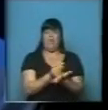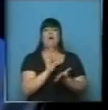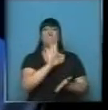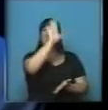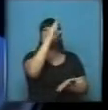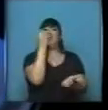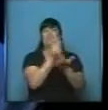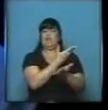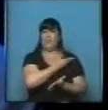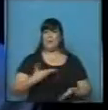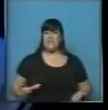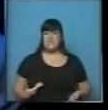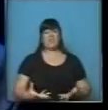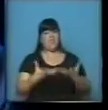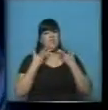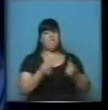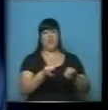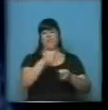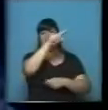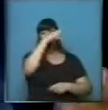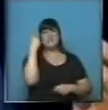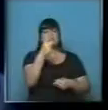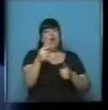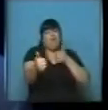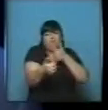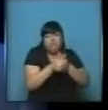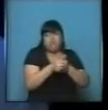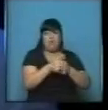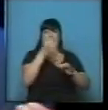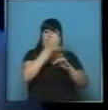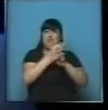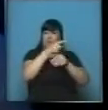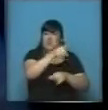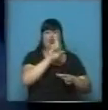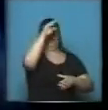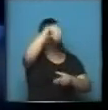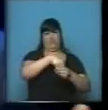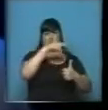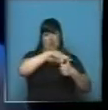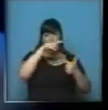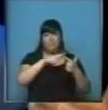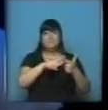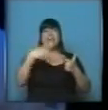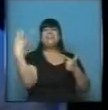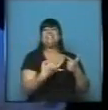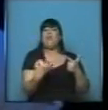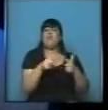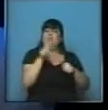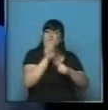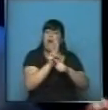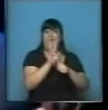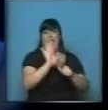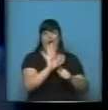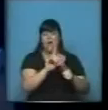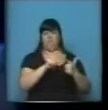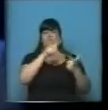a presidente el Estado al lado tuyo, desde la educación que te incluye, desde la seguridad para prevenir,